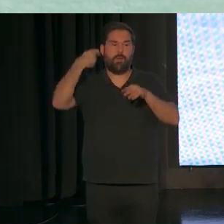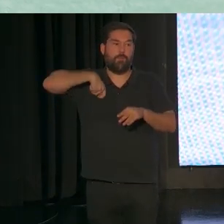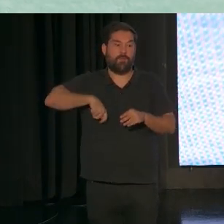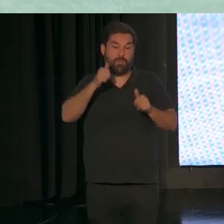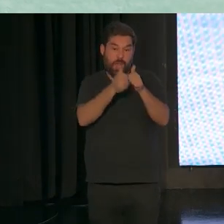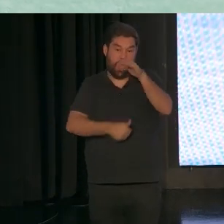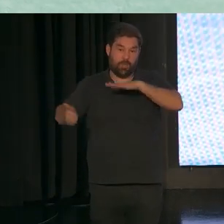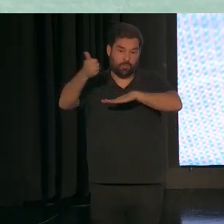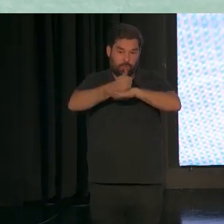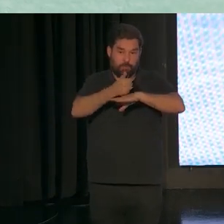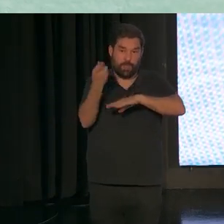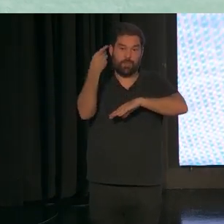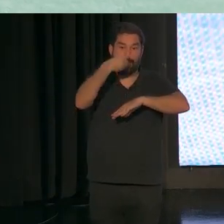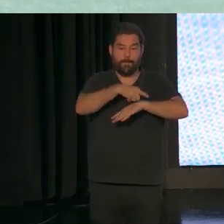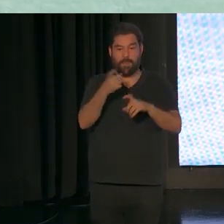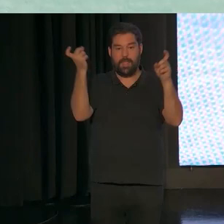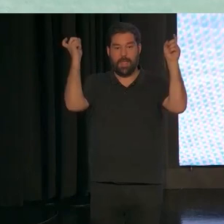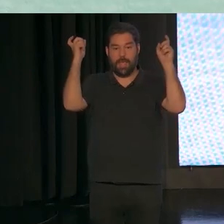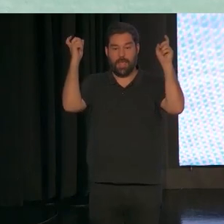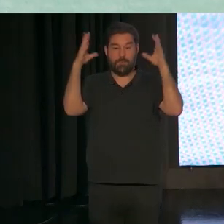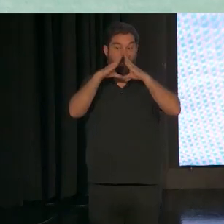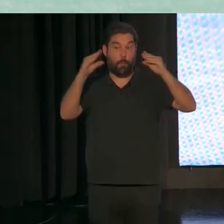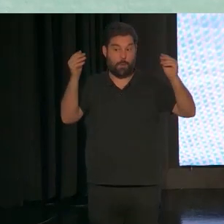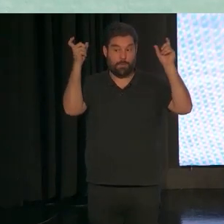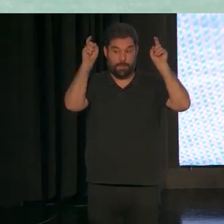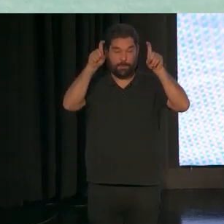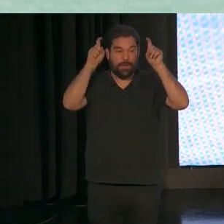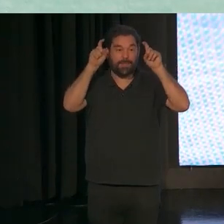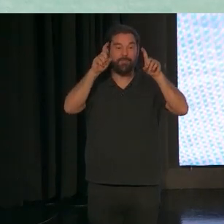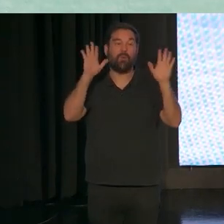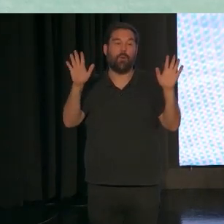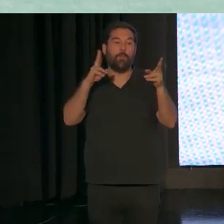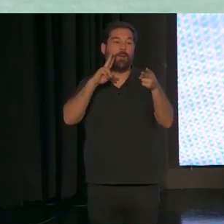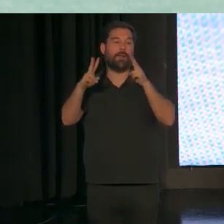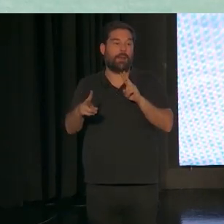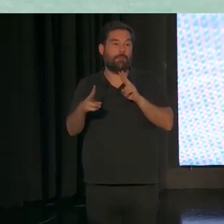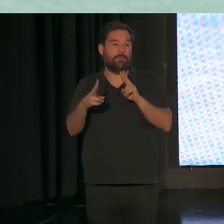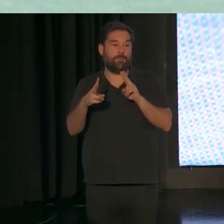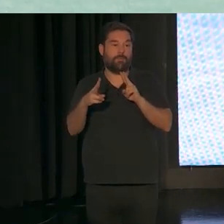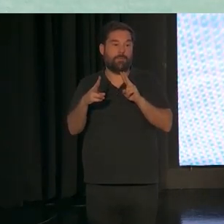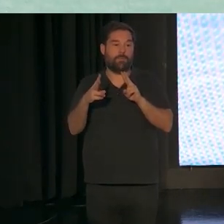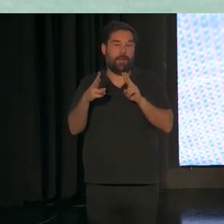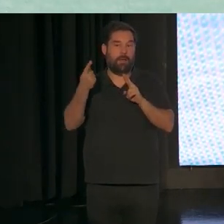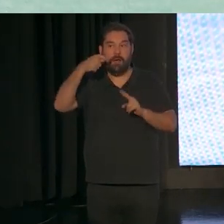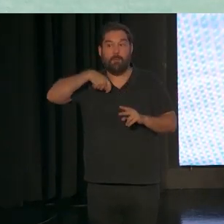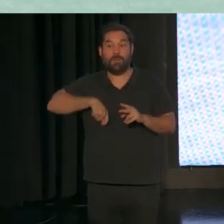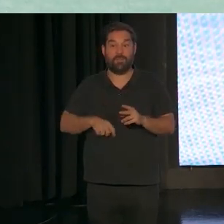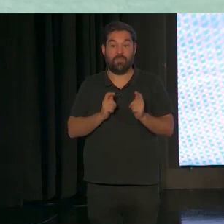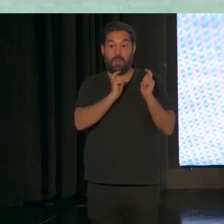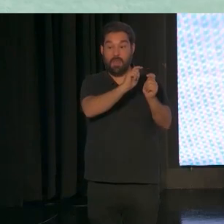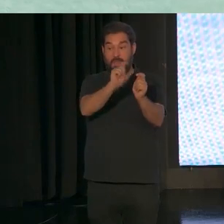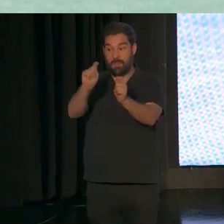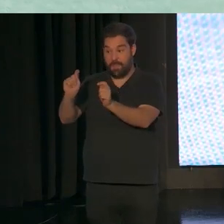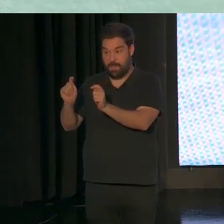superior o magisterio y Eh bueno pueden dar una respuesta eh profesional por